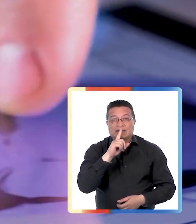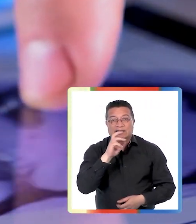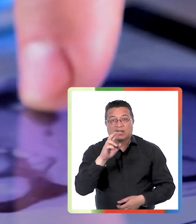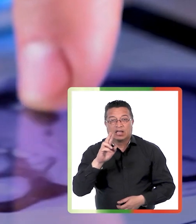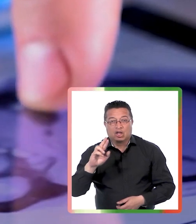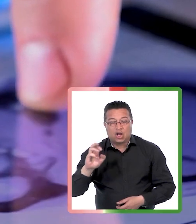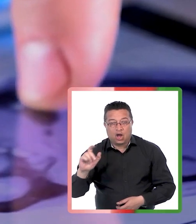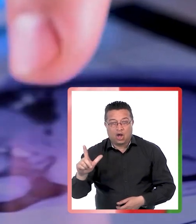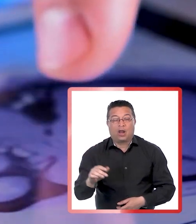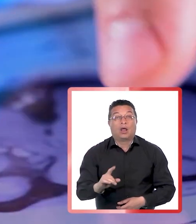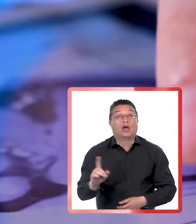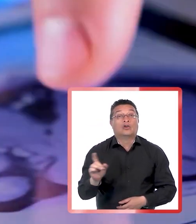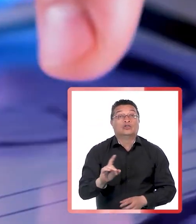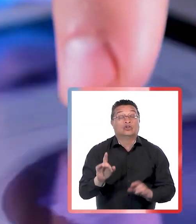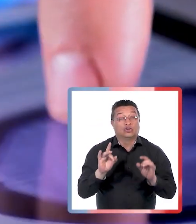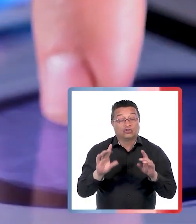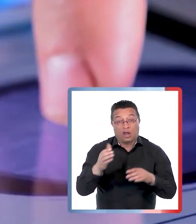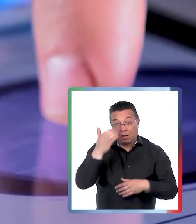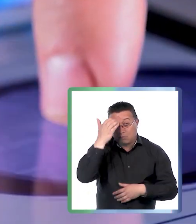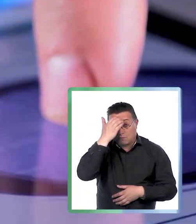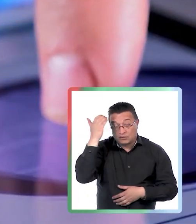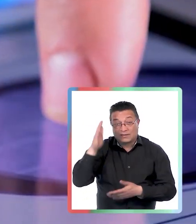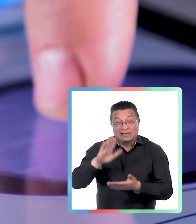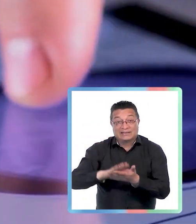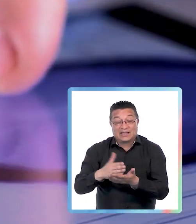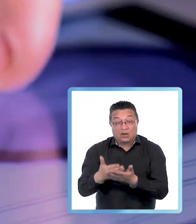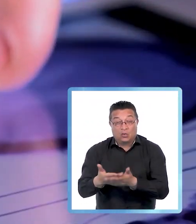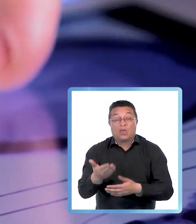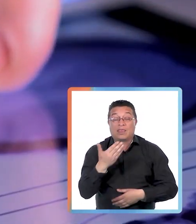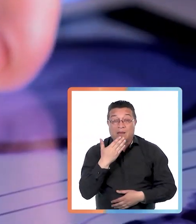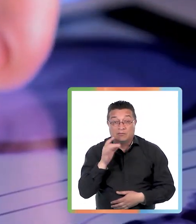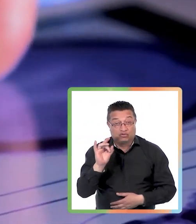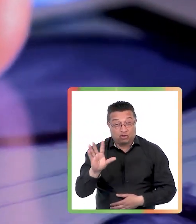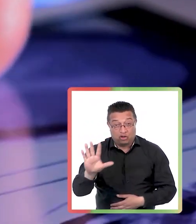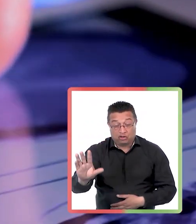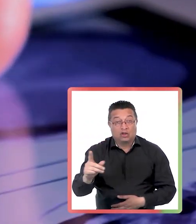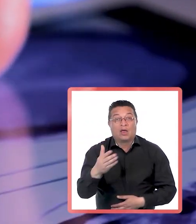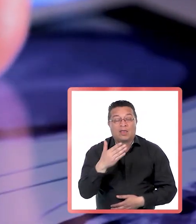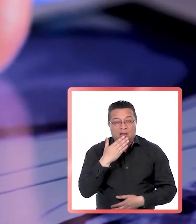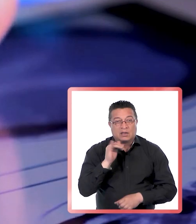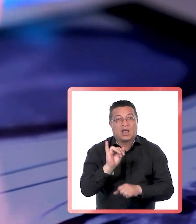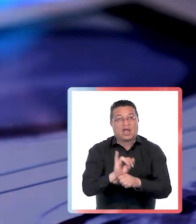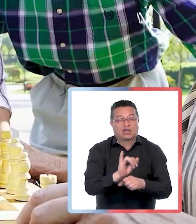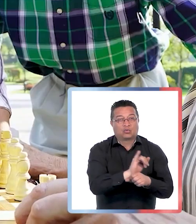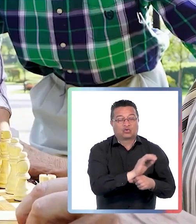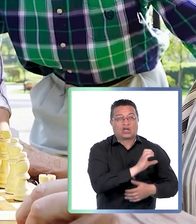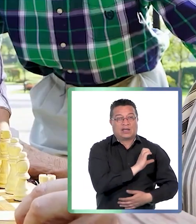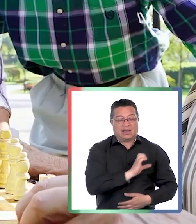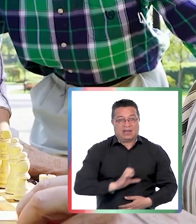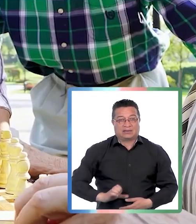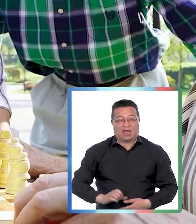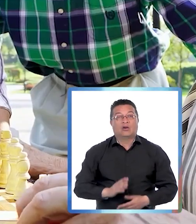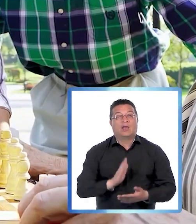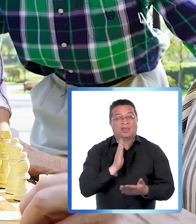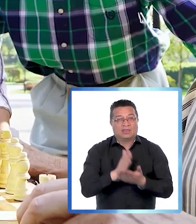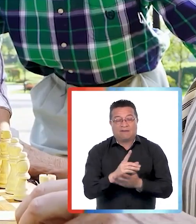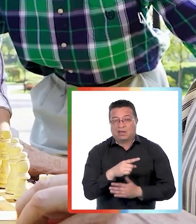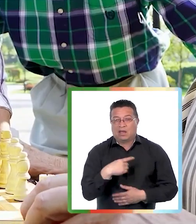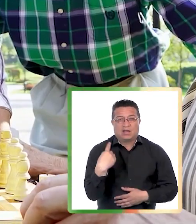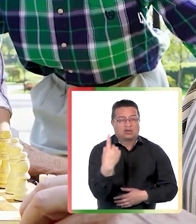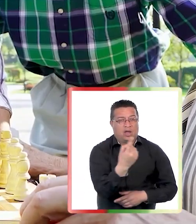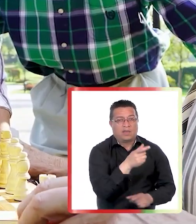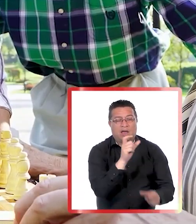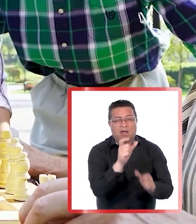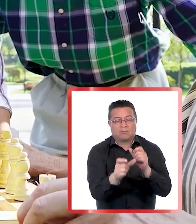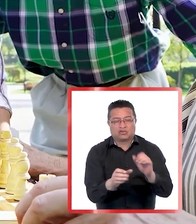colesterol, y no solo los personales de salud, sino también las empresas, las instituciones estatales, deberían tener